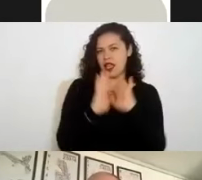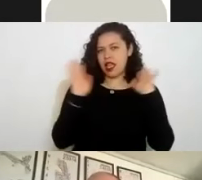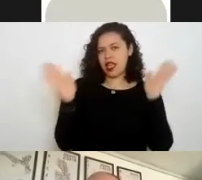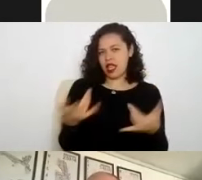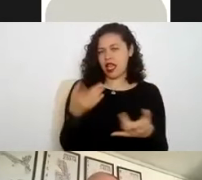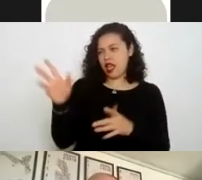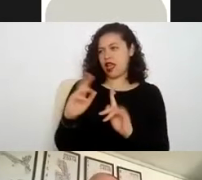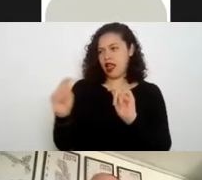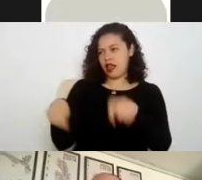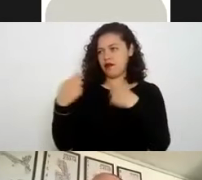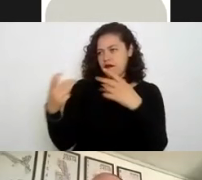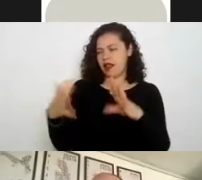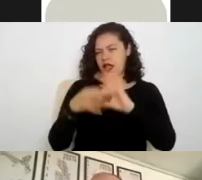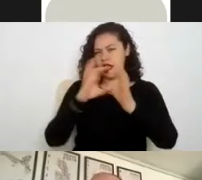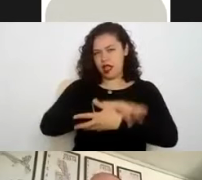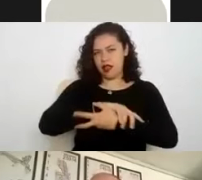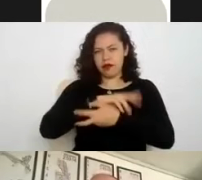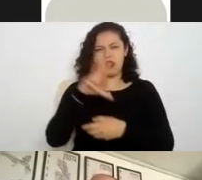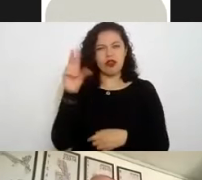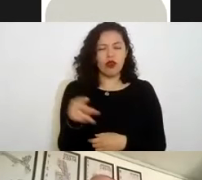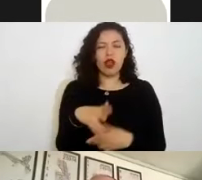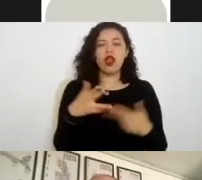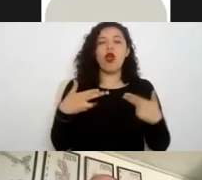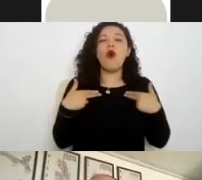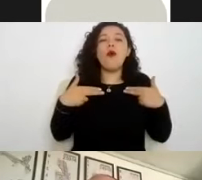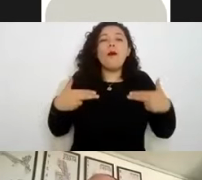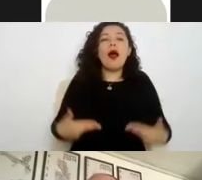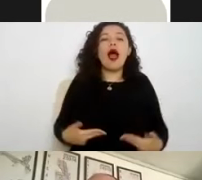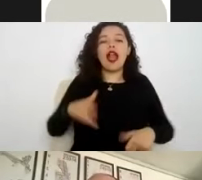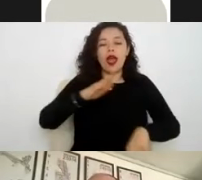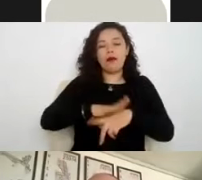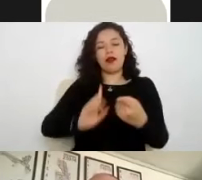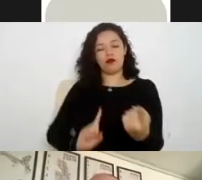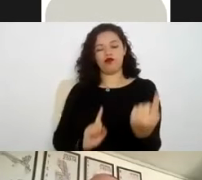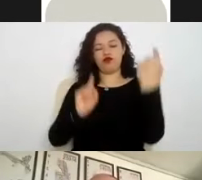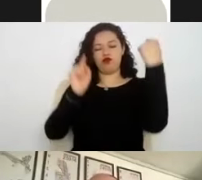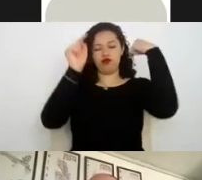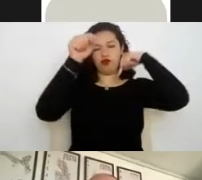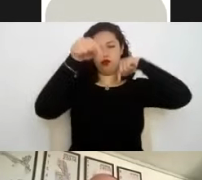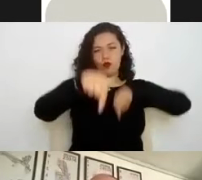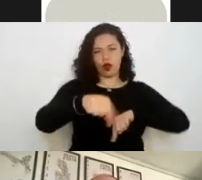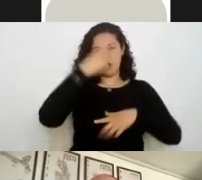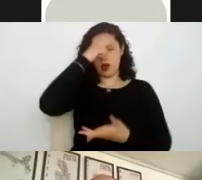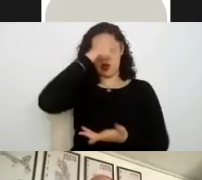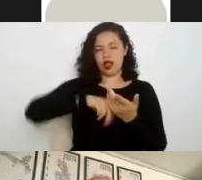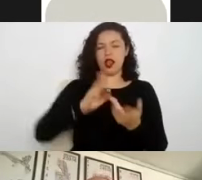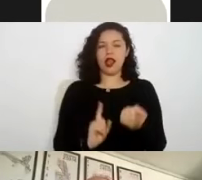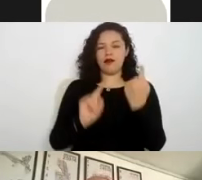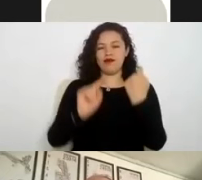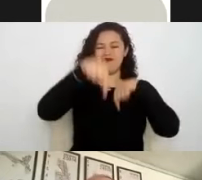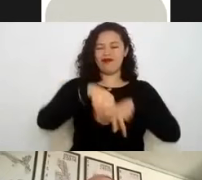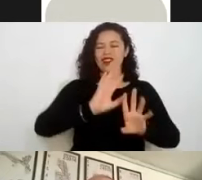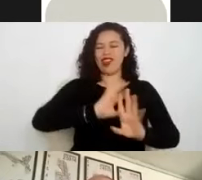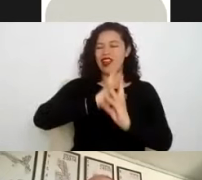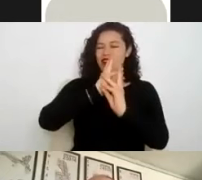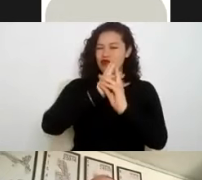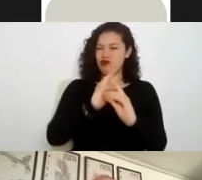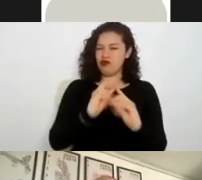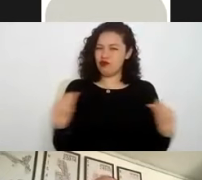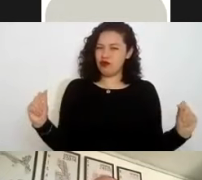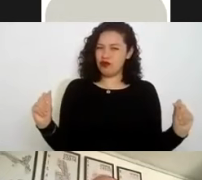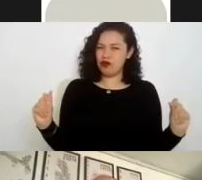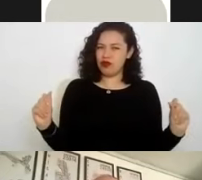foto y adiós, sino que haya esa parte humana que mejora la empatía. Creo que en estos tiempos también la empatía se está perdiendo por lo mismo que estamos